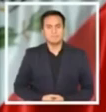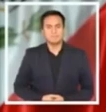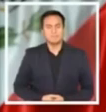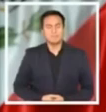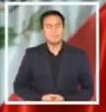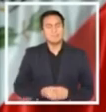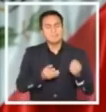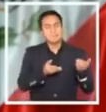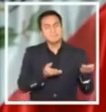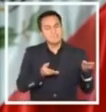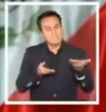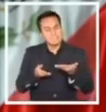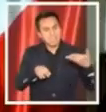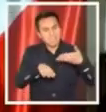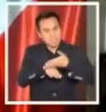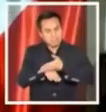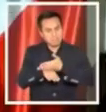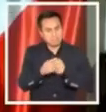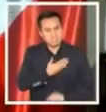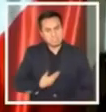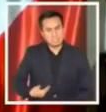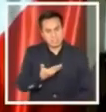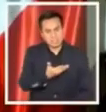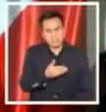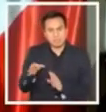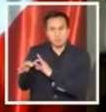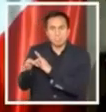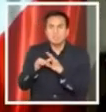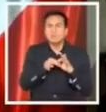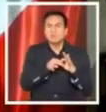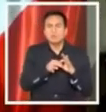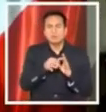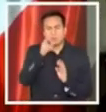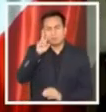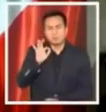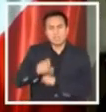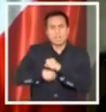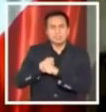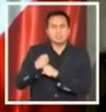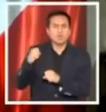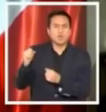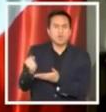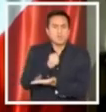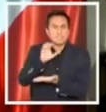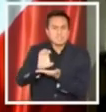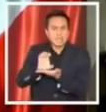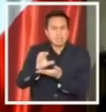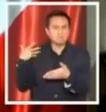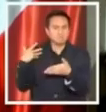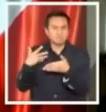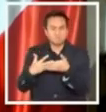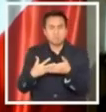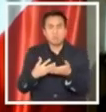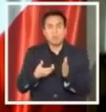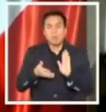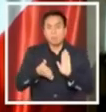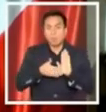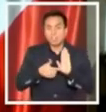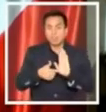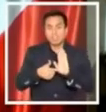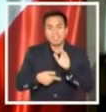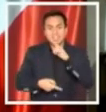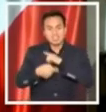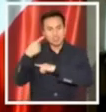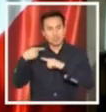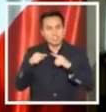Su visita, presidente, con el motivo de la conmemoración de los 50 años del golpe de Estado, es una muestra concreta de esta historia